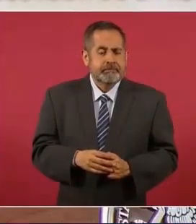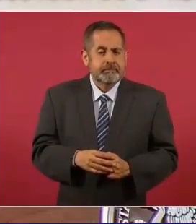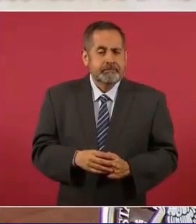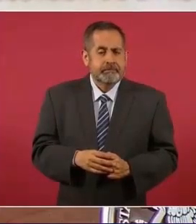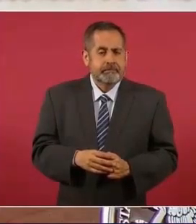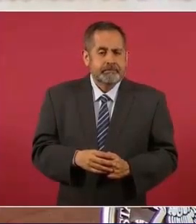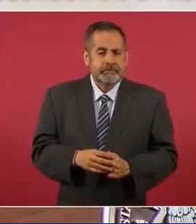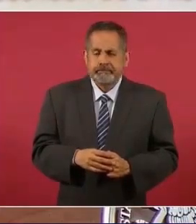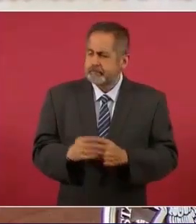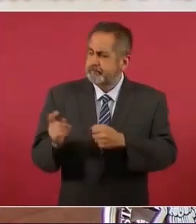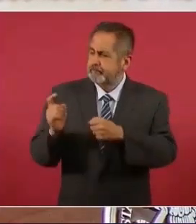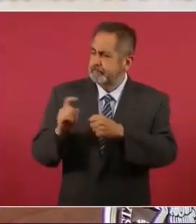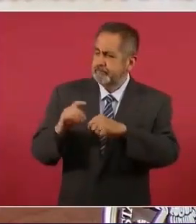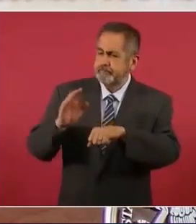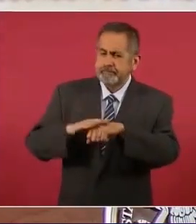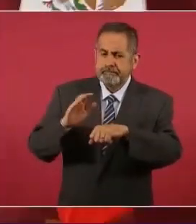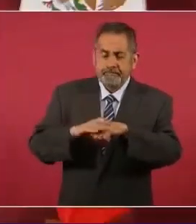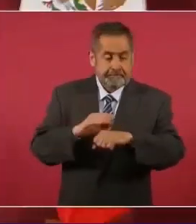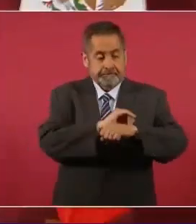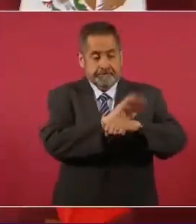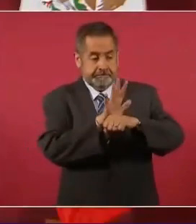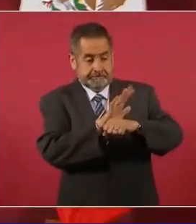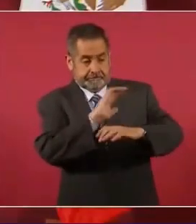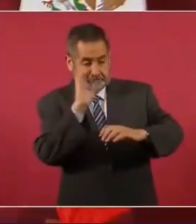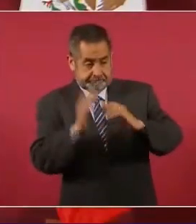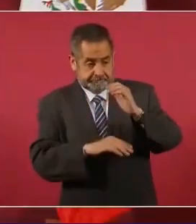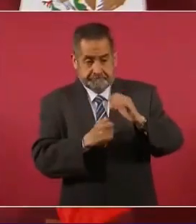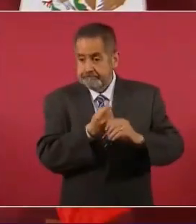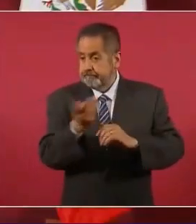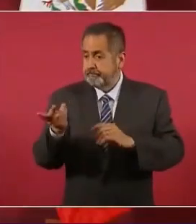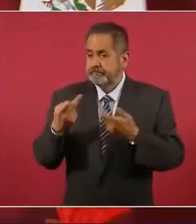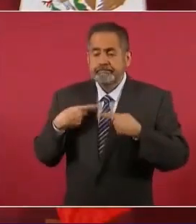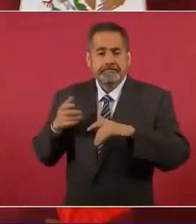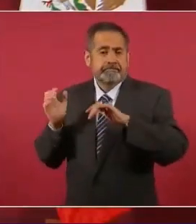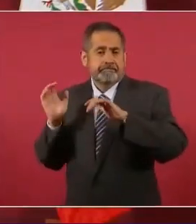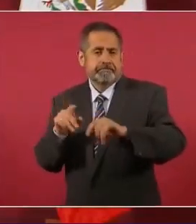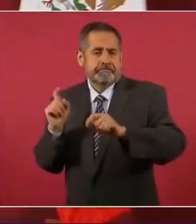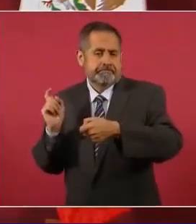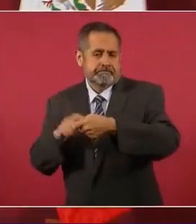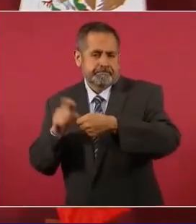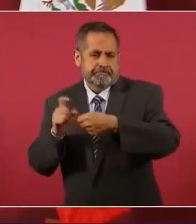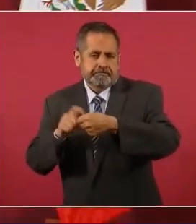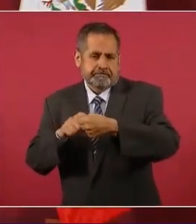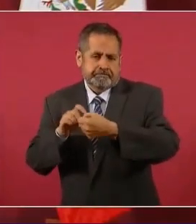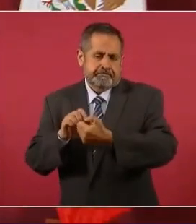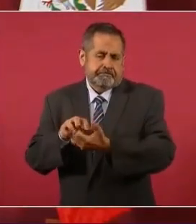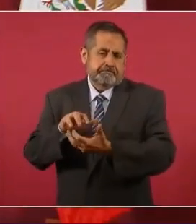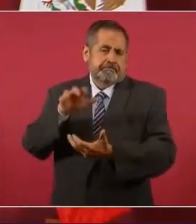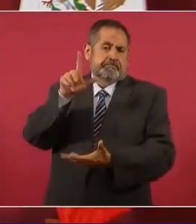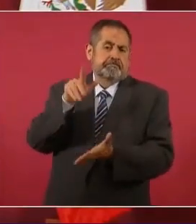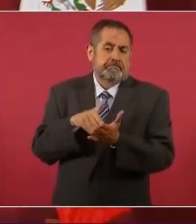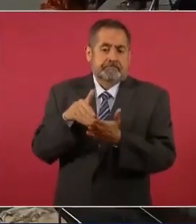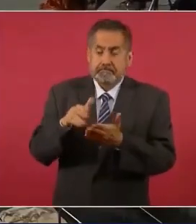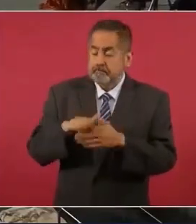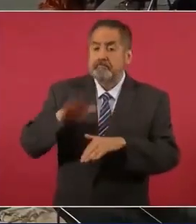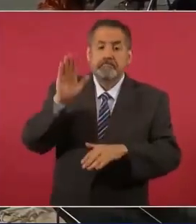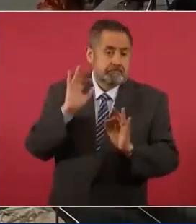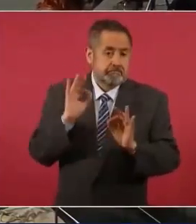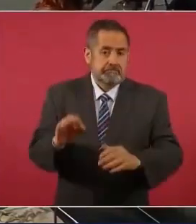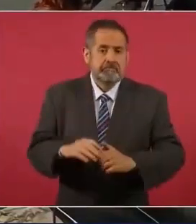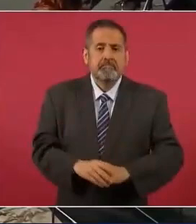excedentes de empleo después de la pandemia, ¿no? Sí, ya en lo que va de este año ya se crearon más de 1 millón de empleos,